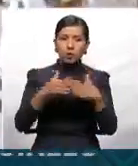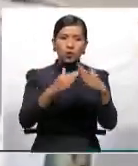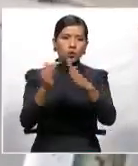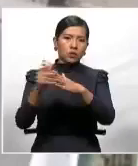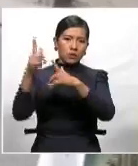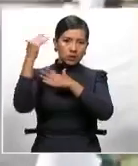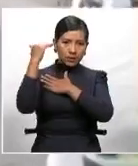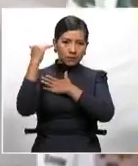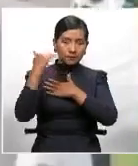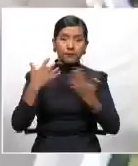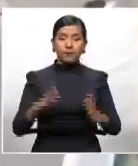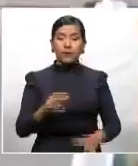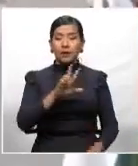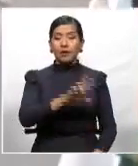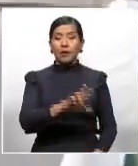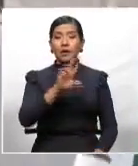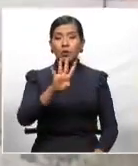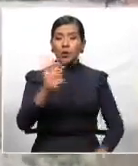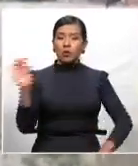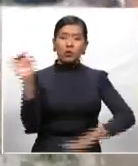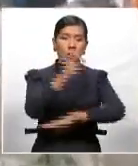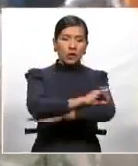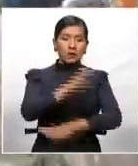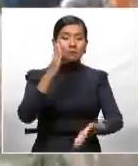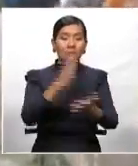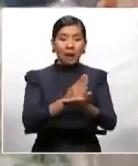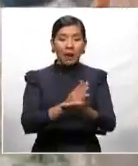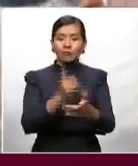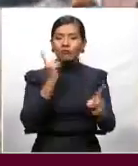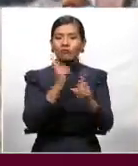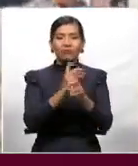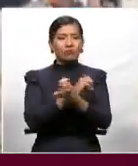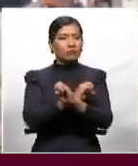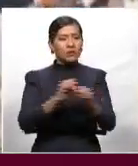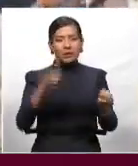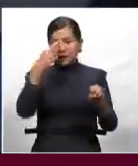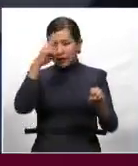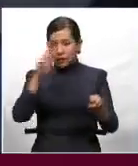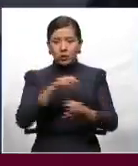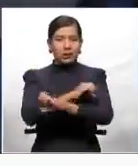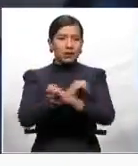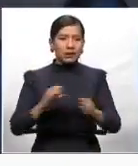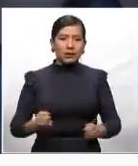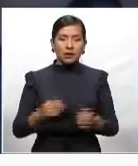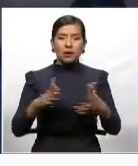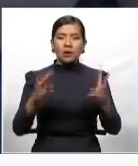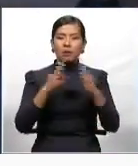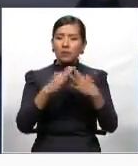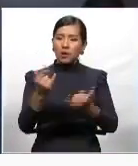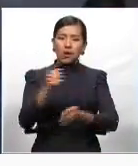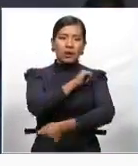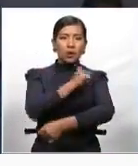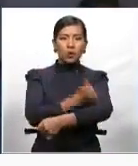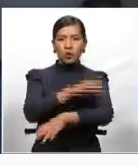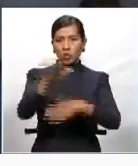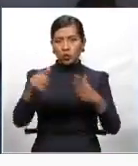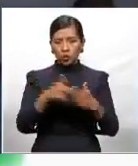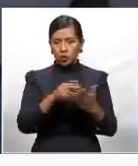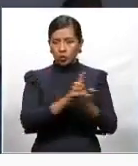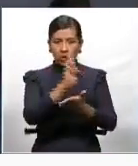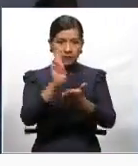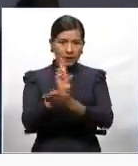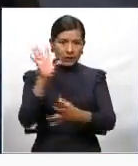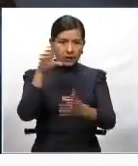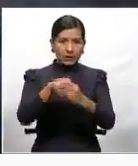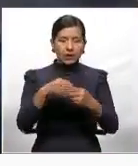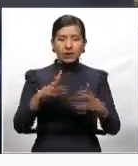cumplirse 34 días de un paro injustificado que atenta contra los derechos de la población, autoridades de la Universidad Gabriel Dene Moreno se